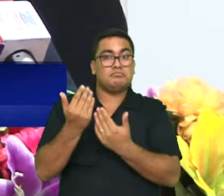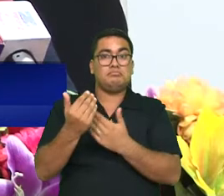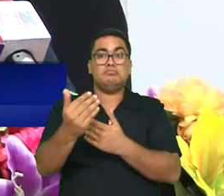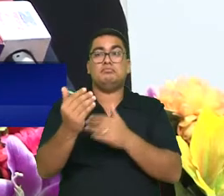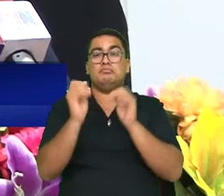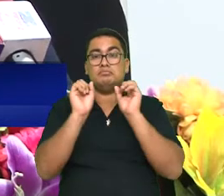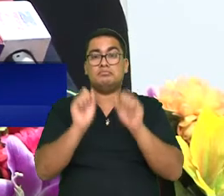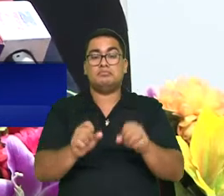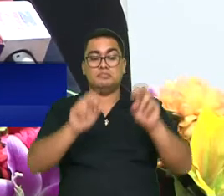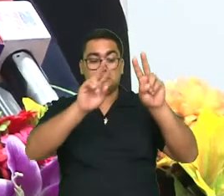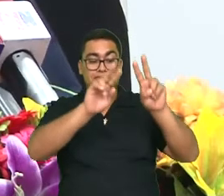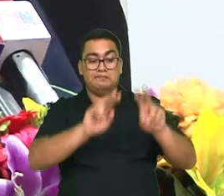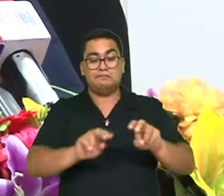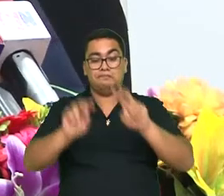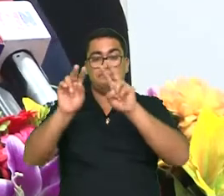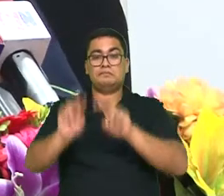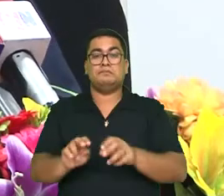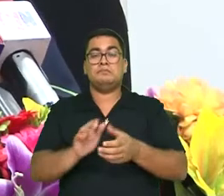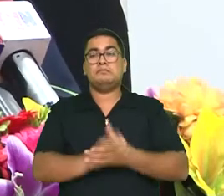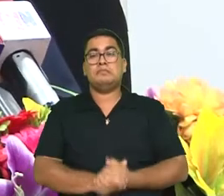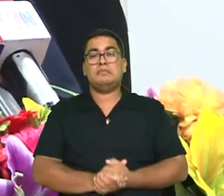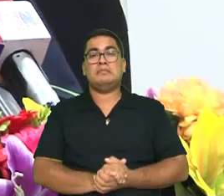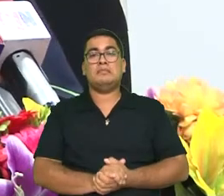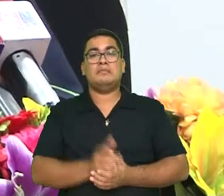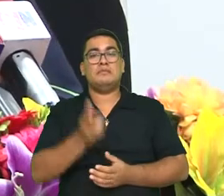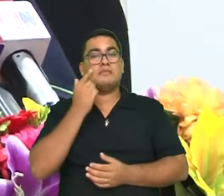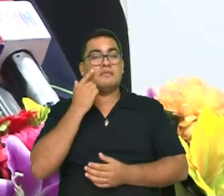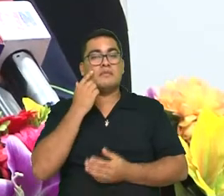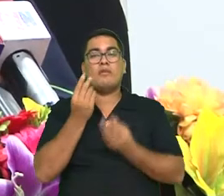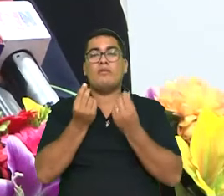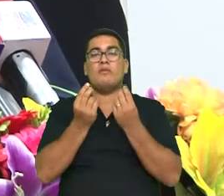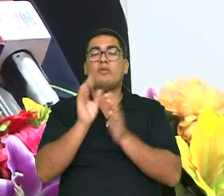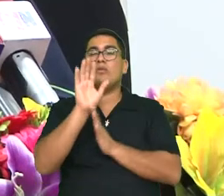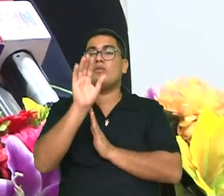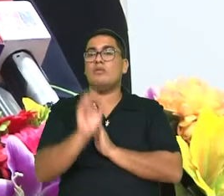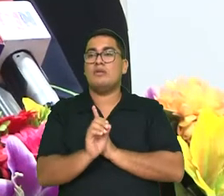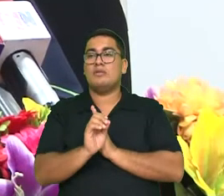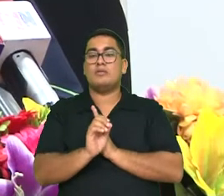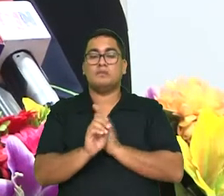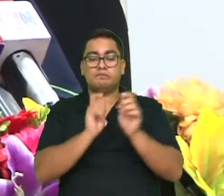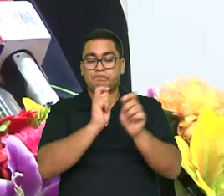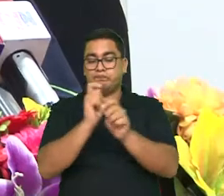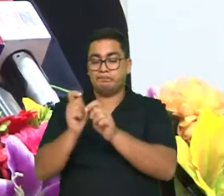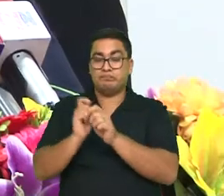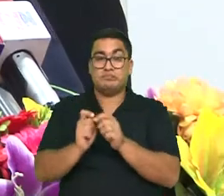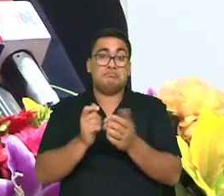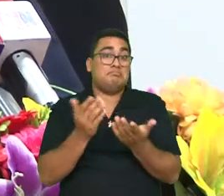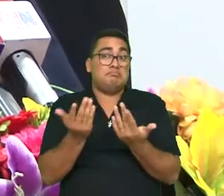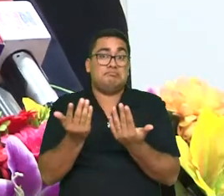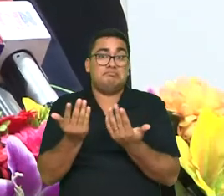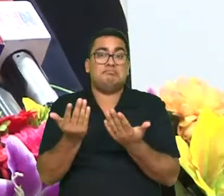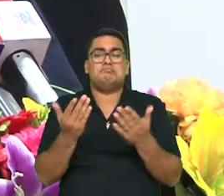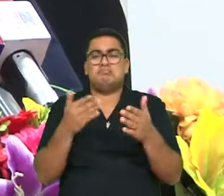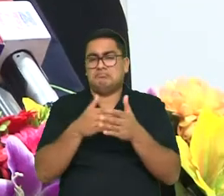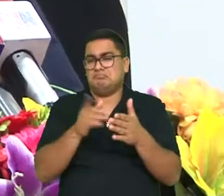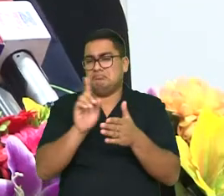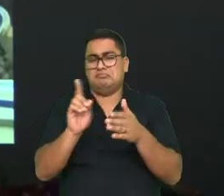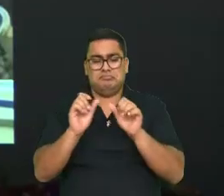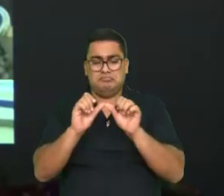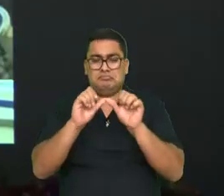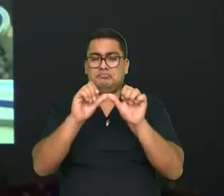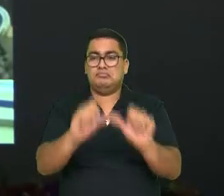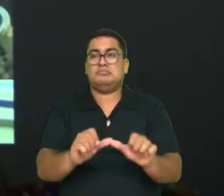para hacer una evaluación y ver el costo de la reparación. Eso no nos detiene, seguimos